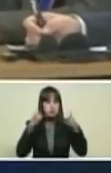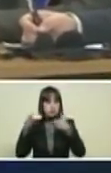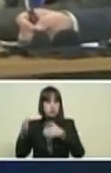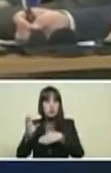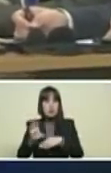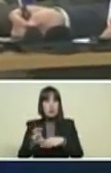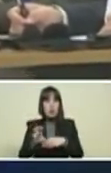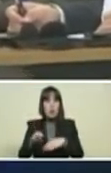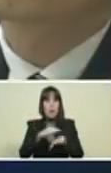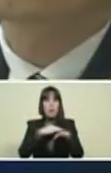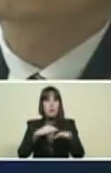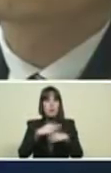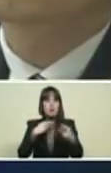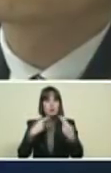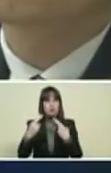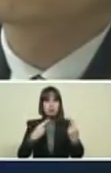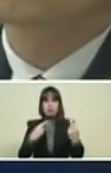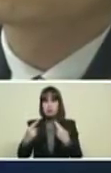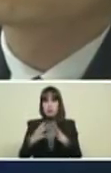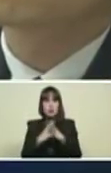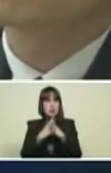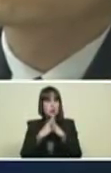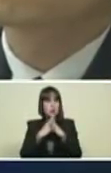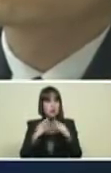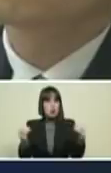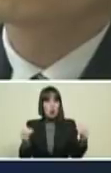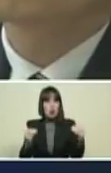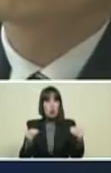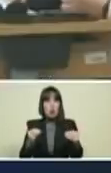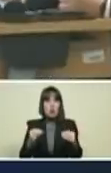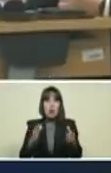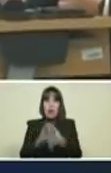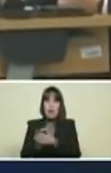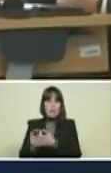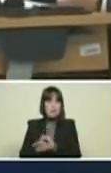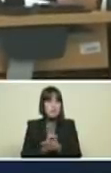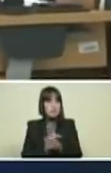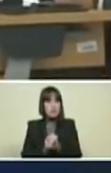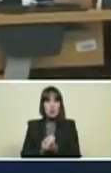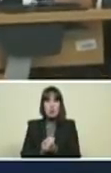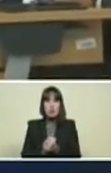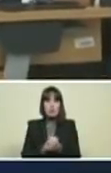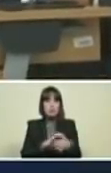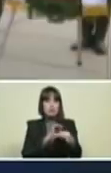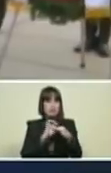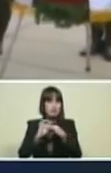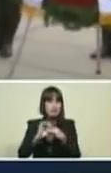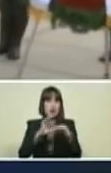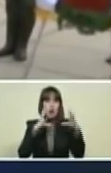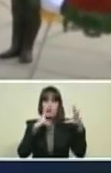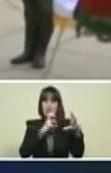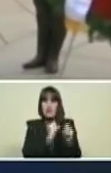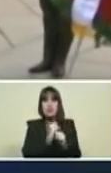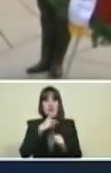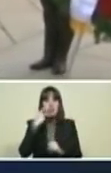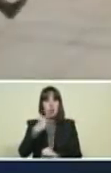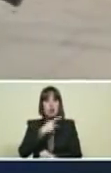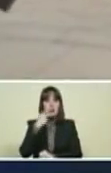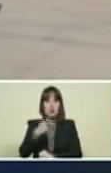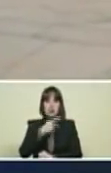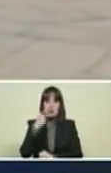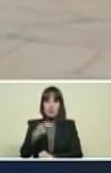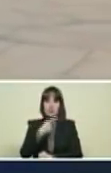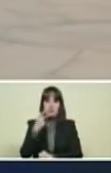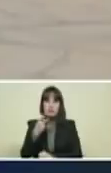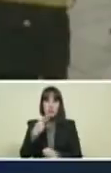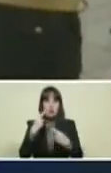Relaciones Exteriores, Wang Yi. Todos son conocidos, amigos, una relación de confianza política, una